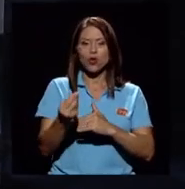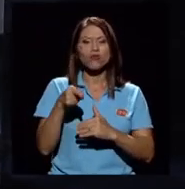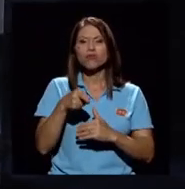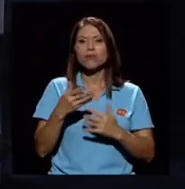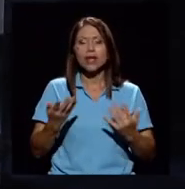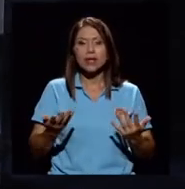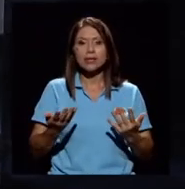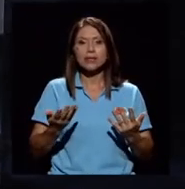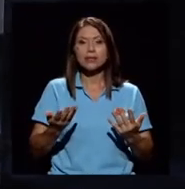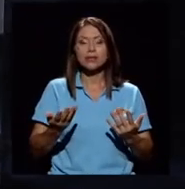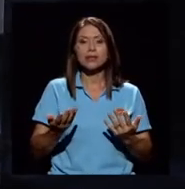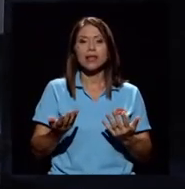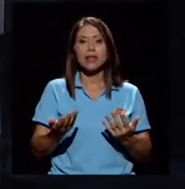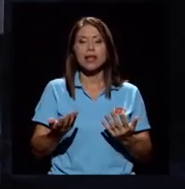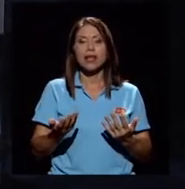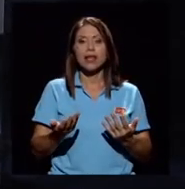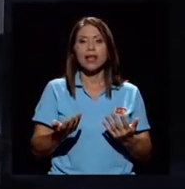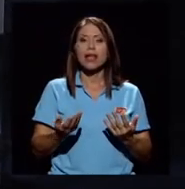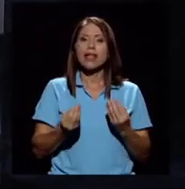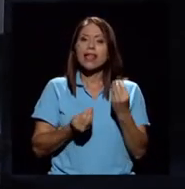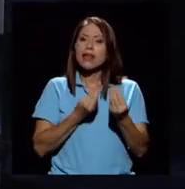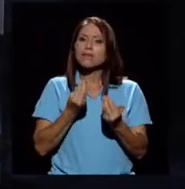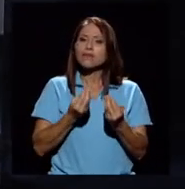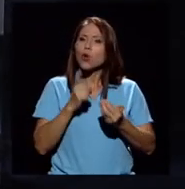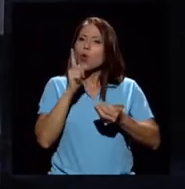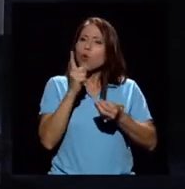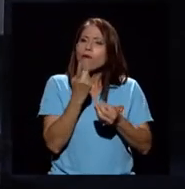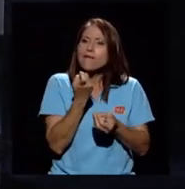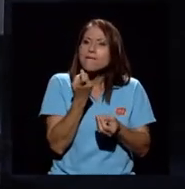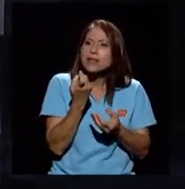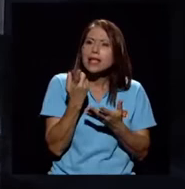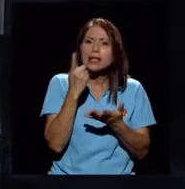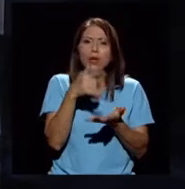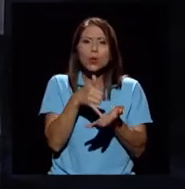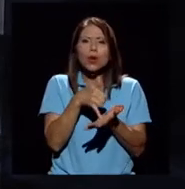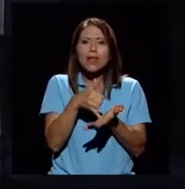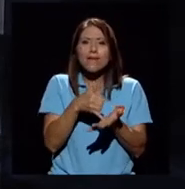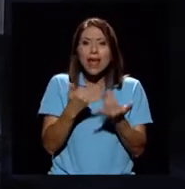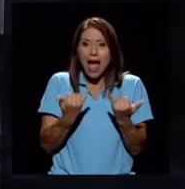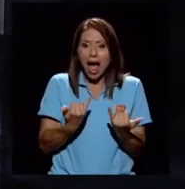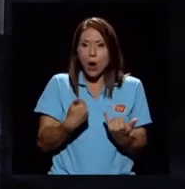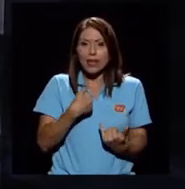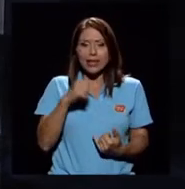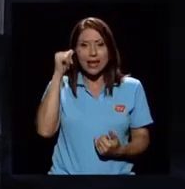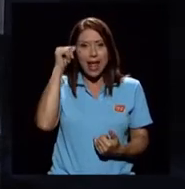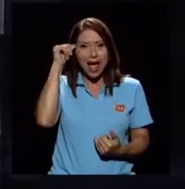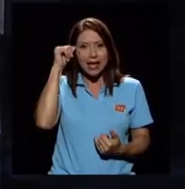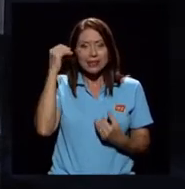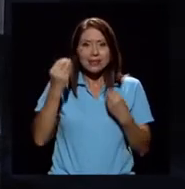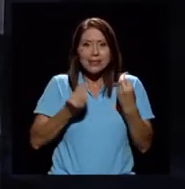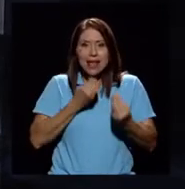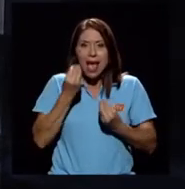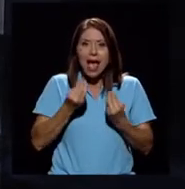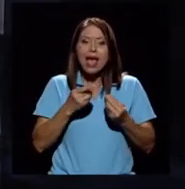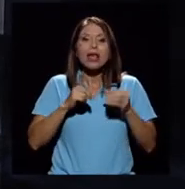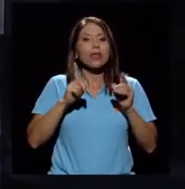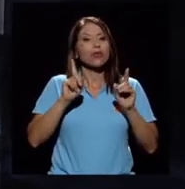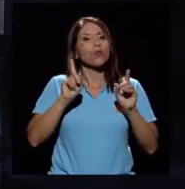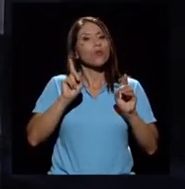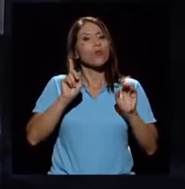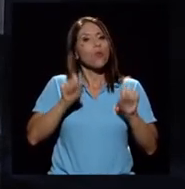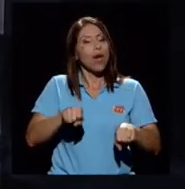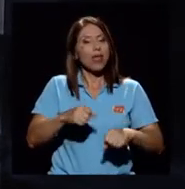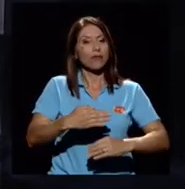de alguna forma llenar un vacío que está dando en asia ante la retracción que está haciendo estados